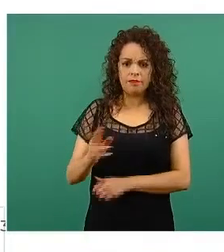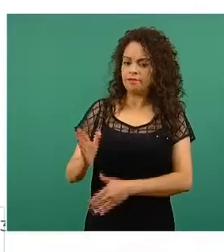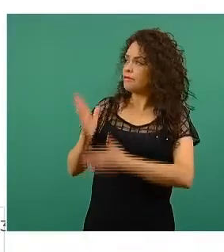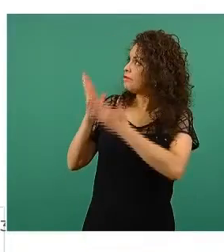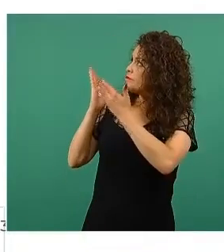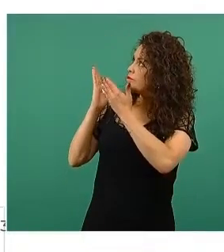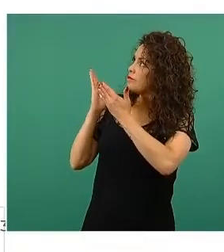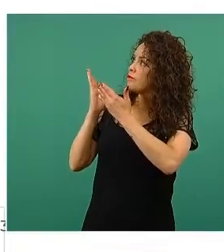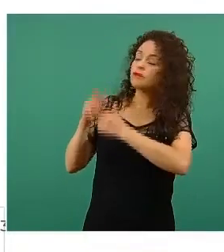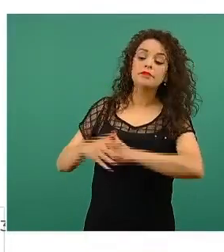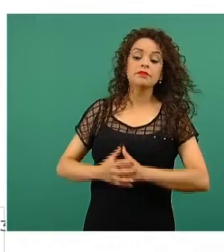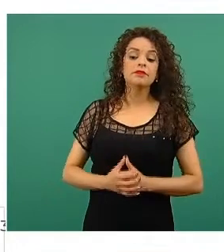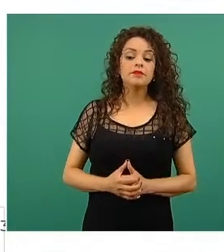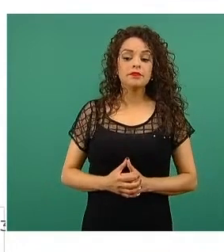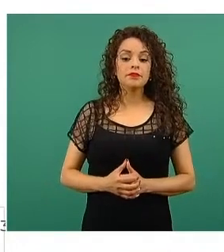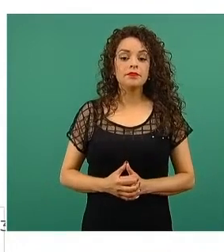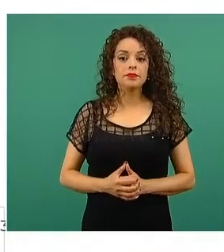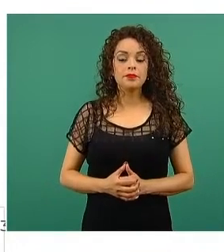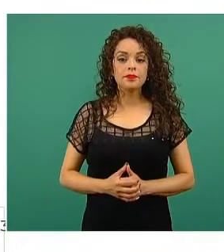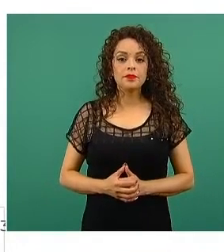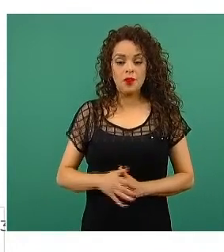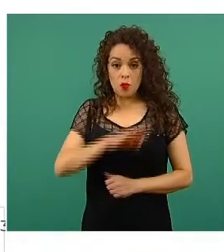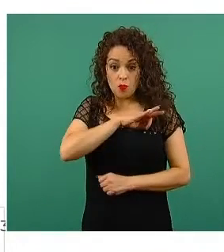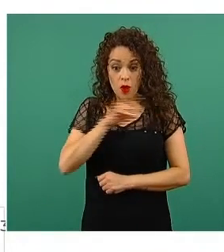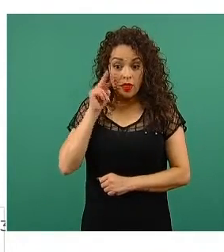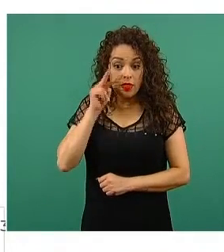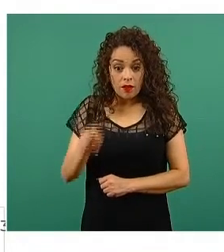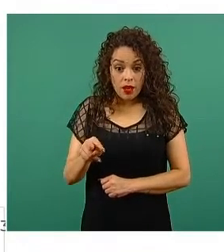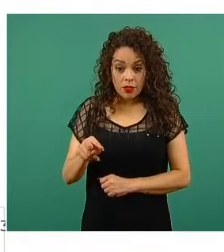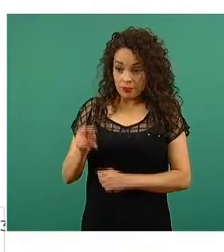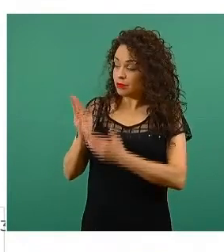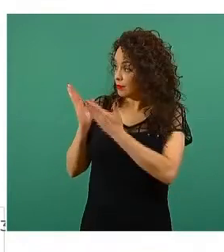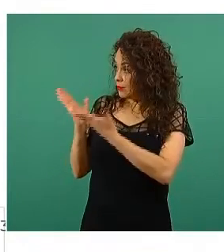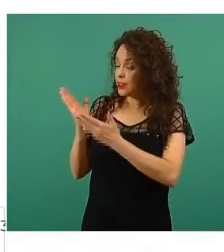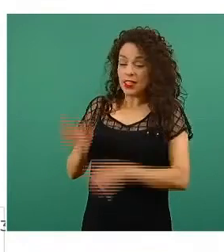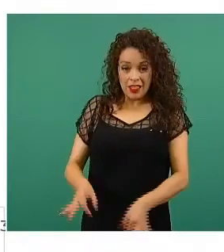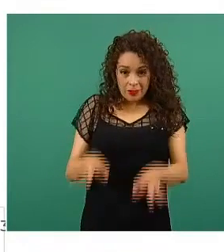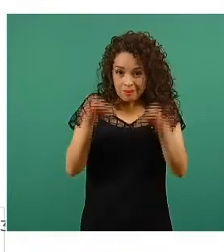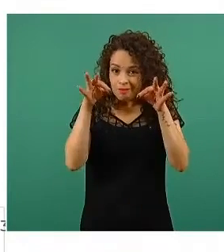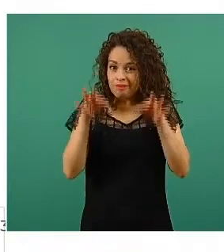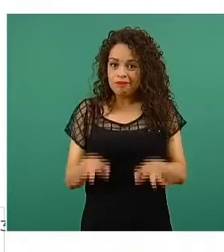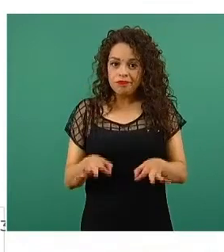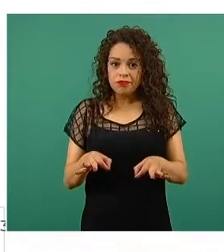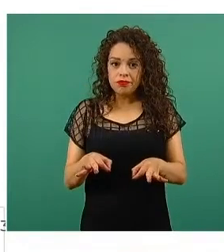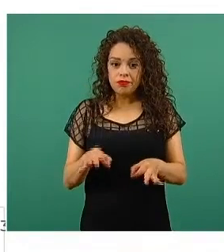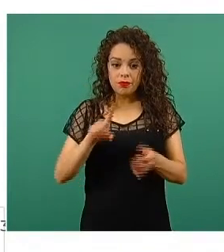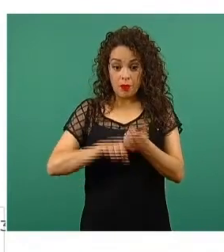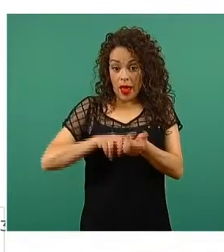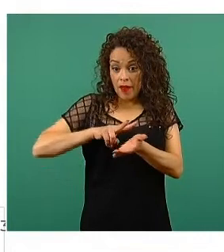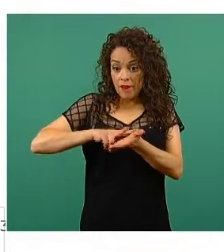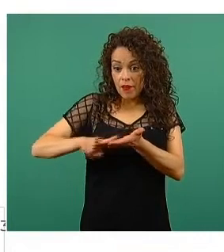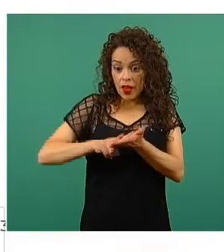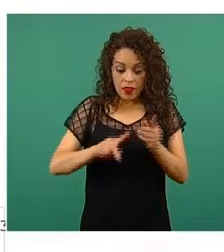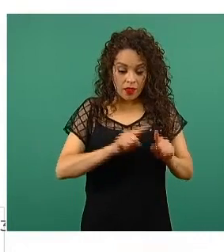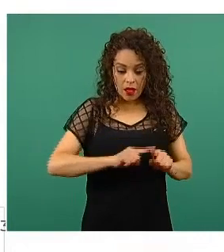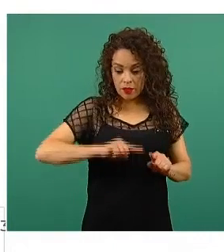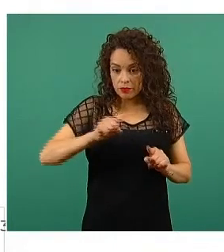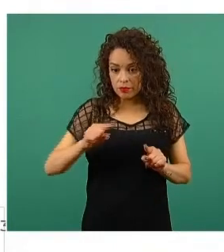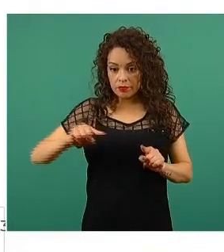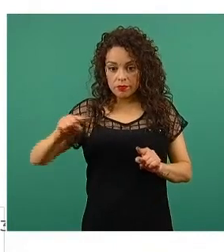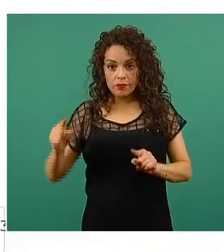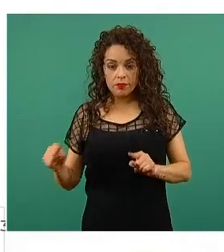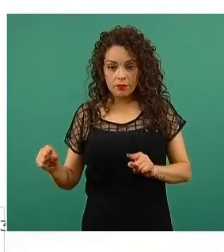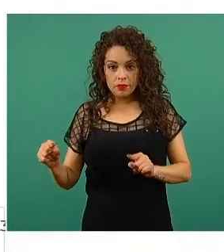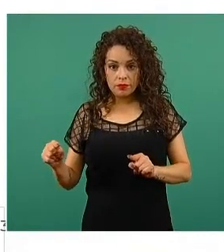compuesta en donde aquí vemos los casos reales en la curva verde, ¿sí?, de